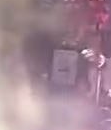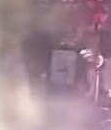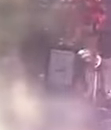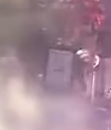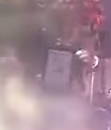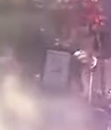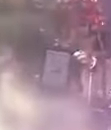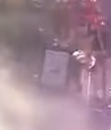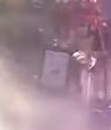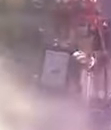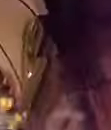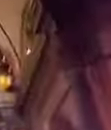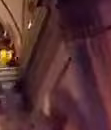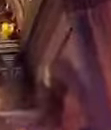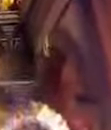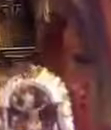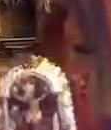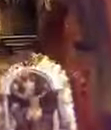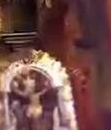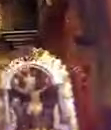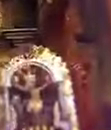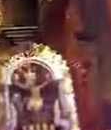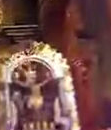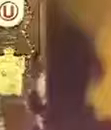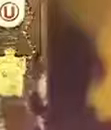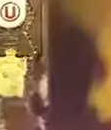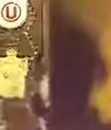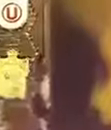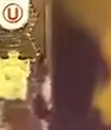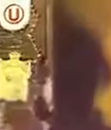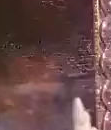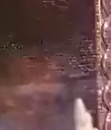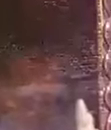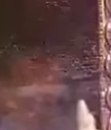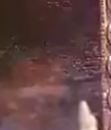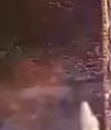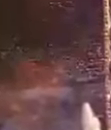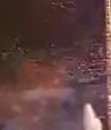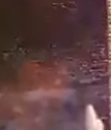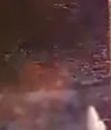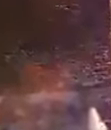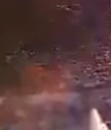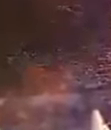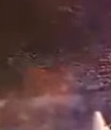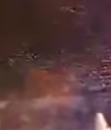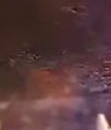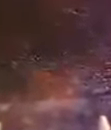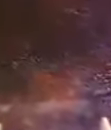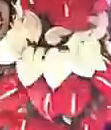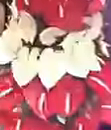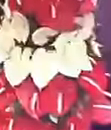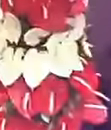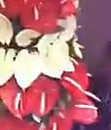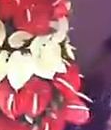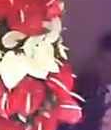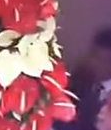al Señor de los Milagros. De la mano con el Arzobispado de Lima, este miércoles a las 11 de la mañana, participe